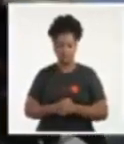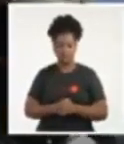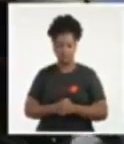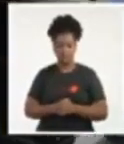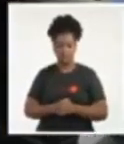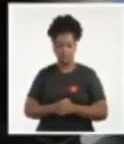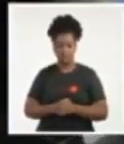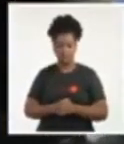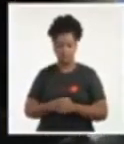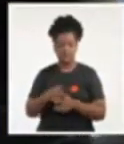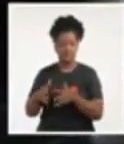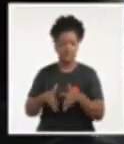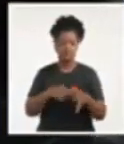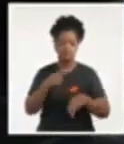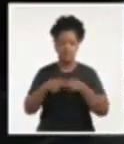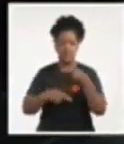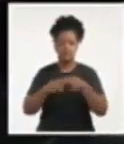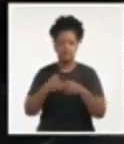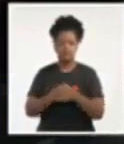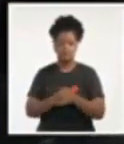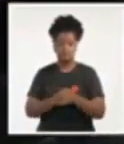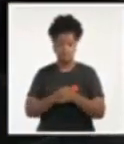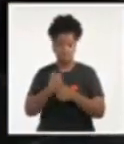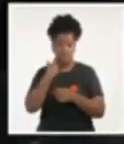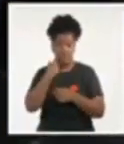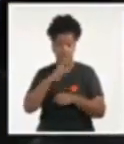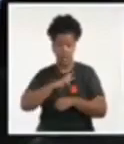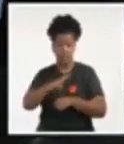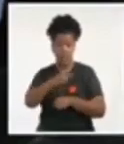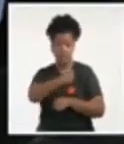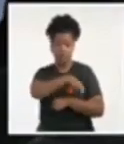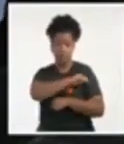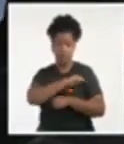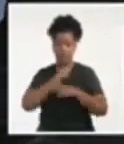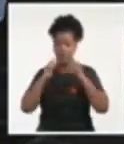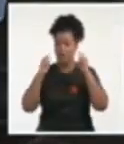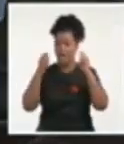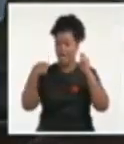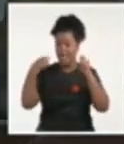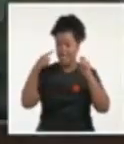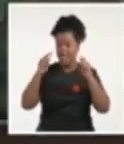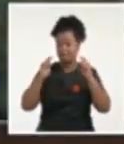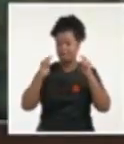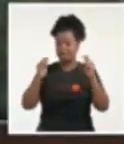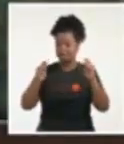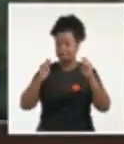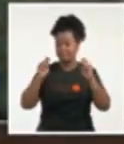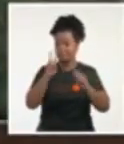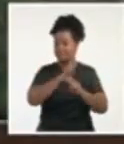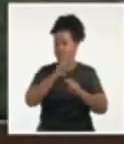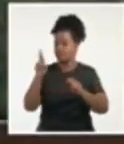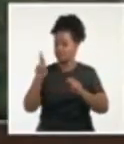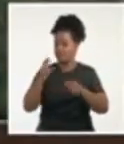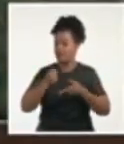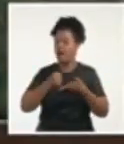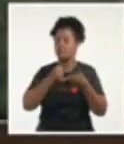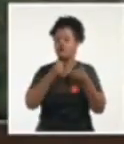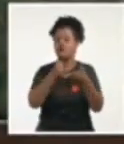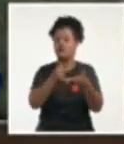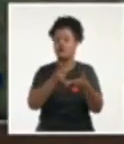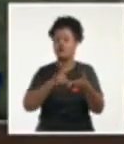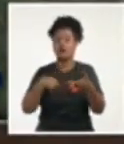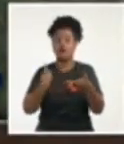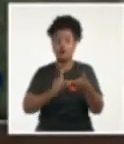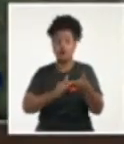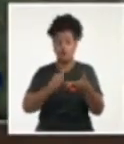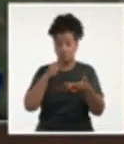en respuestas como las que dio de victoria nuestro pueblo ayer? Nos unen más, nos ponen más